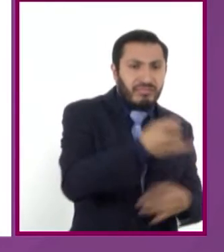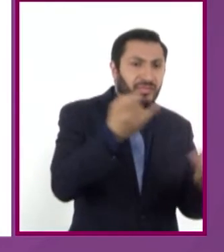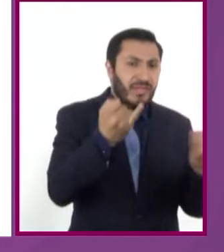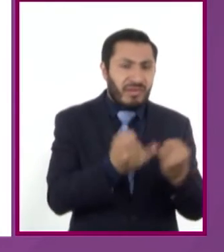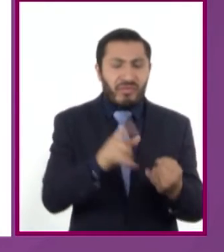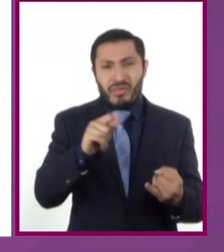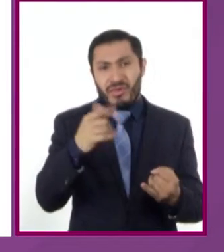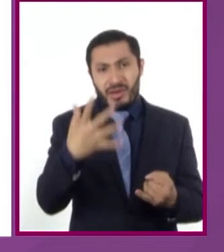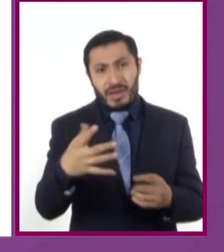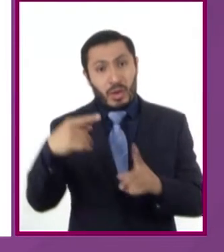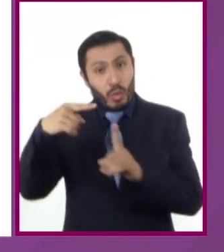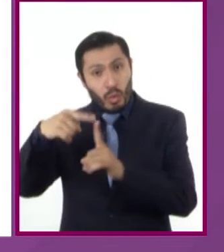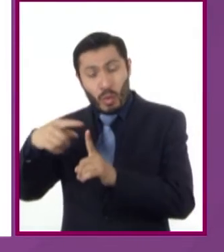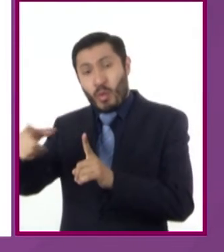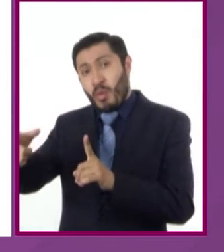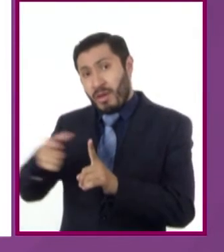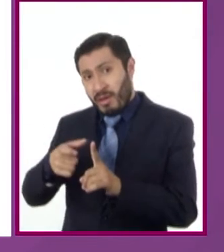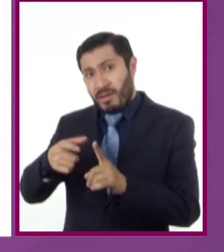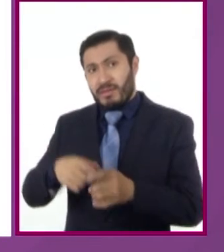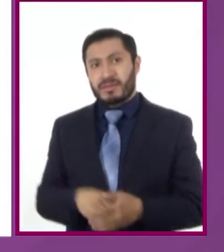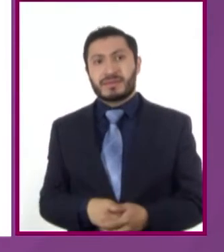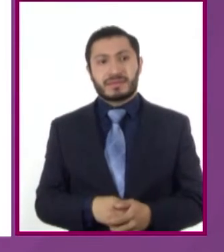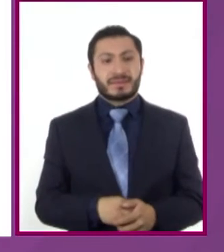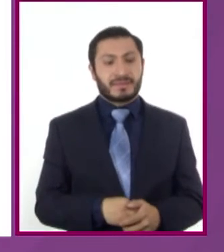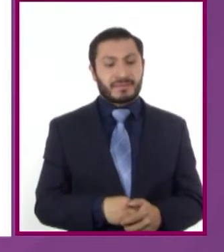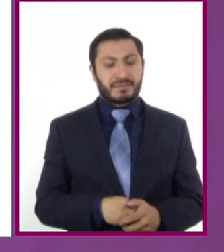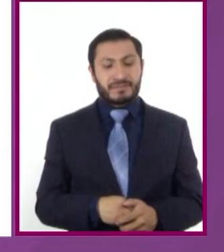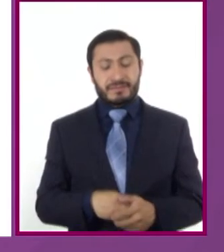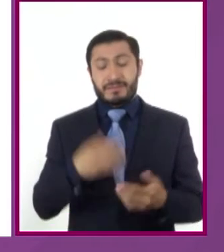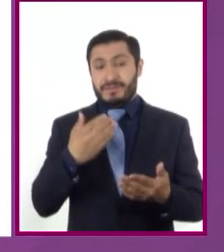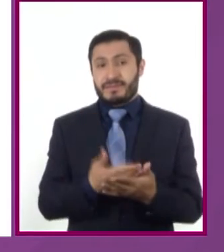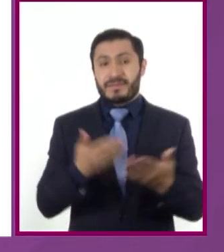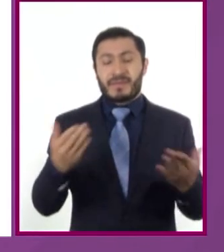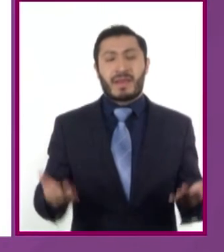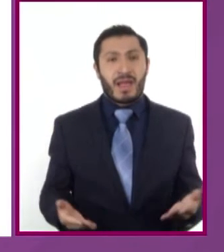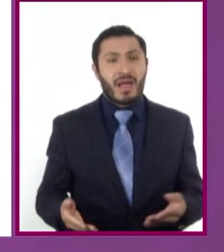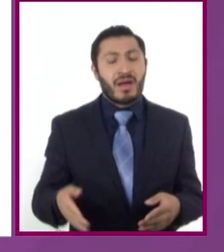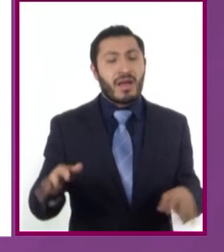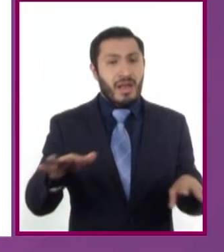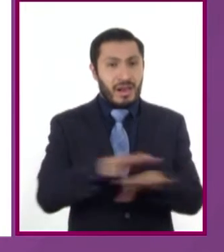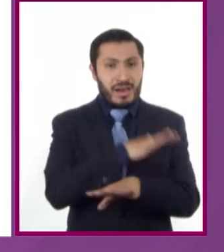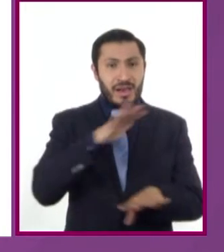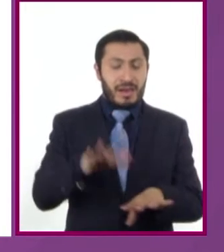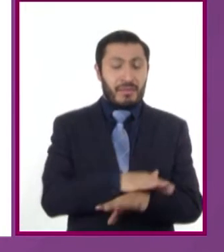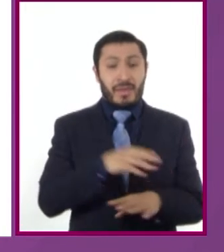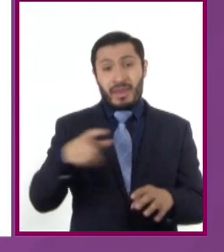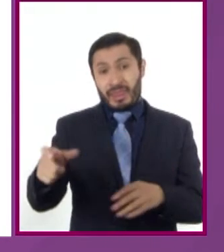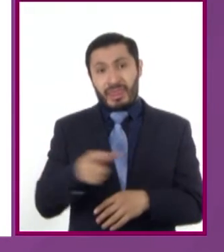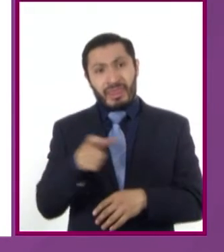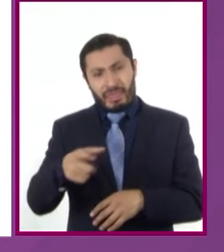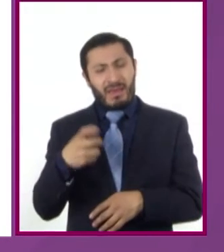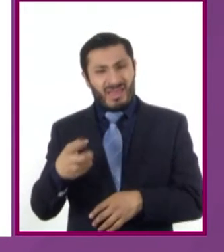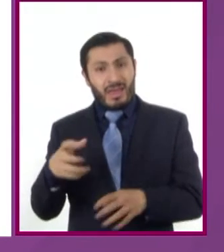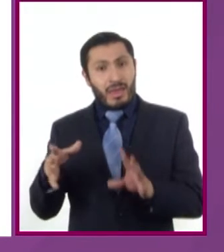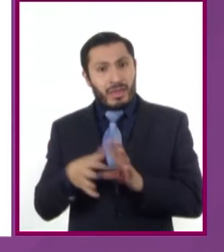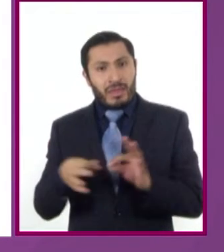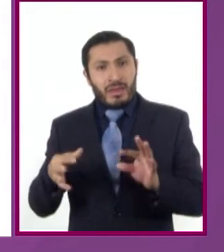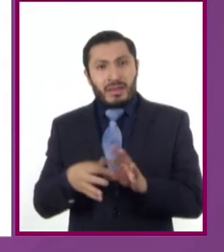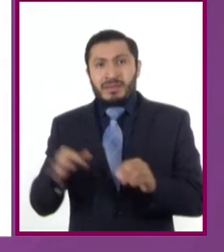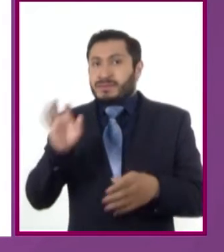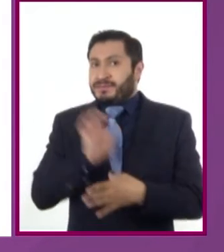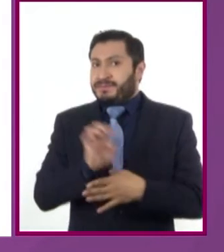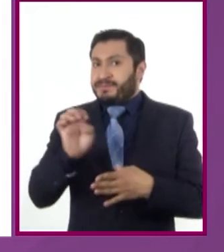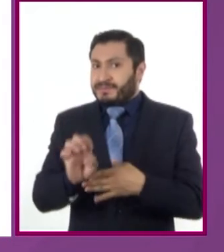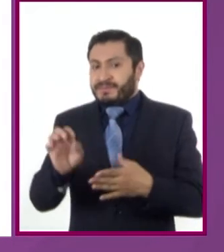a 75 entre X. Ahora debemos sustituir el valor de X en la expresión. Por